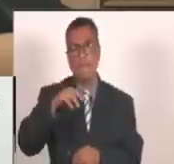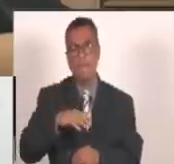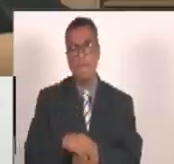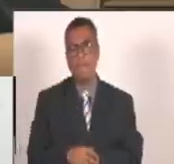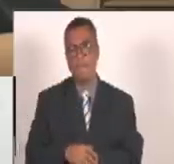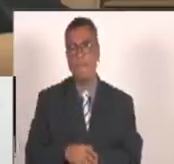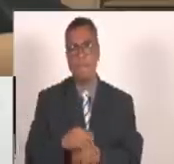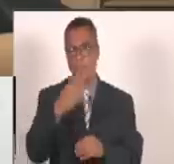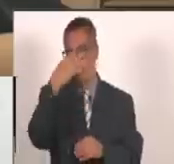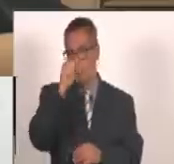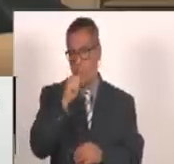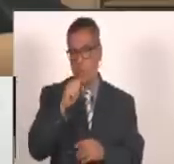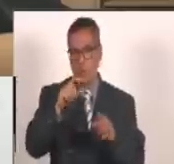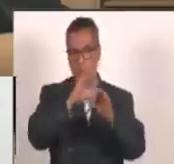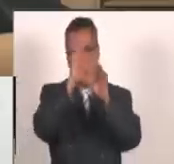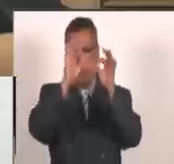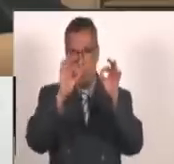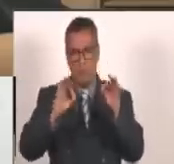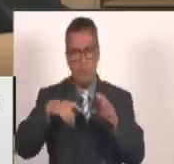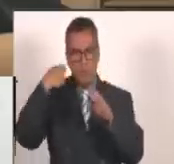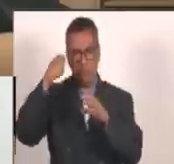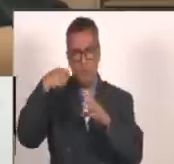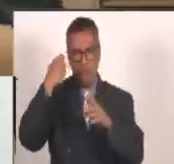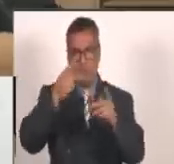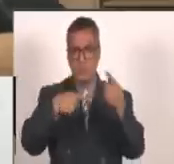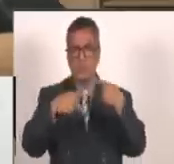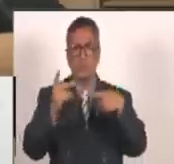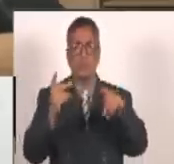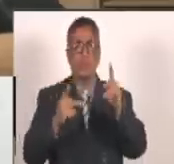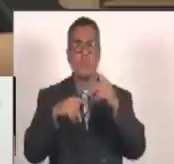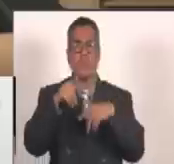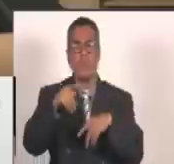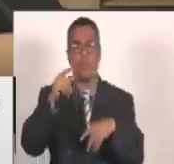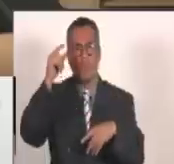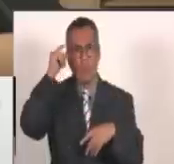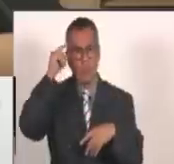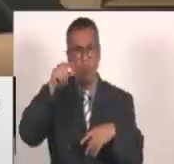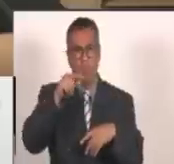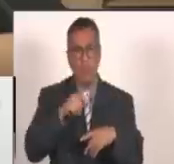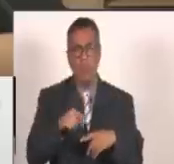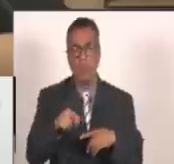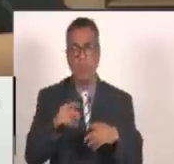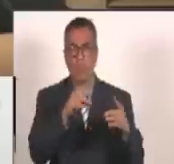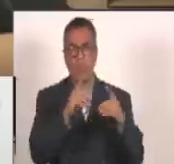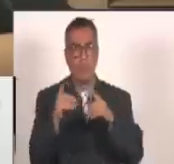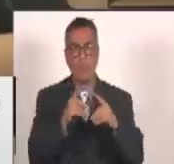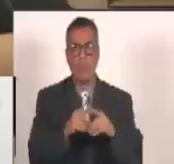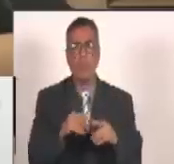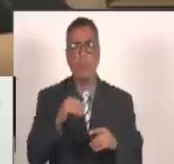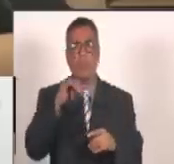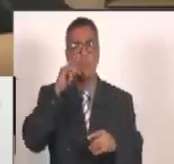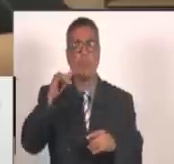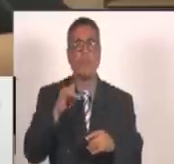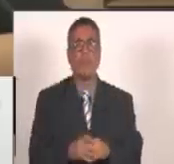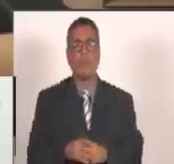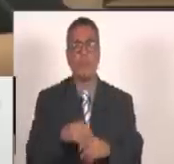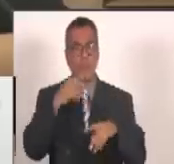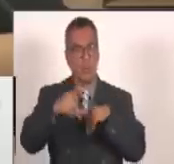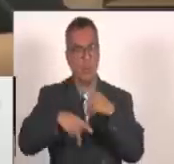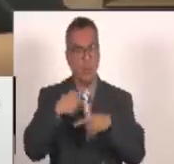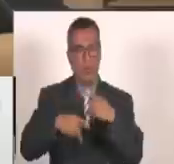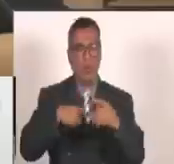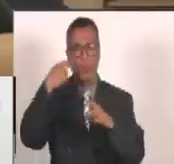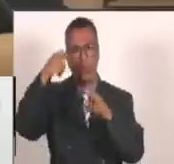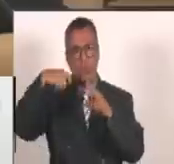Quintero entendió el arte cinematográfico y teatral como una vía propicia de discusión y denuncia,